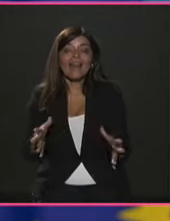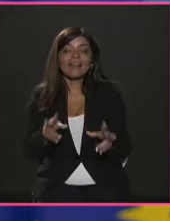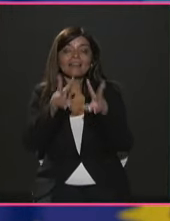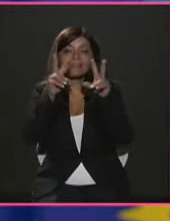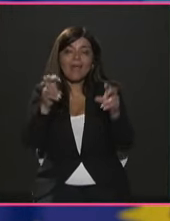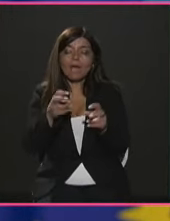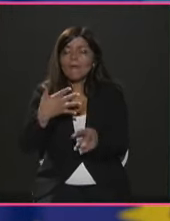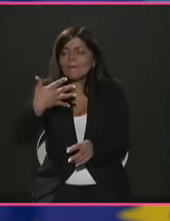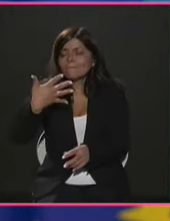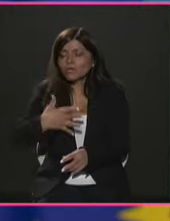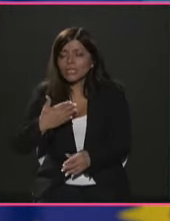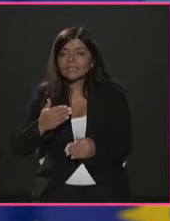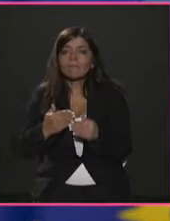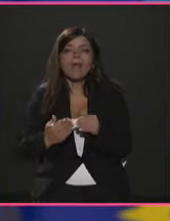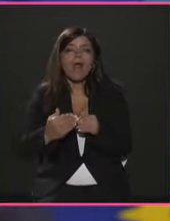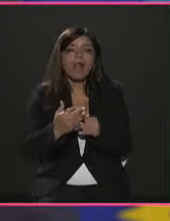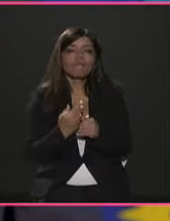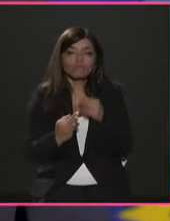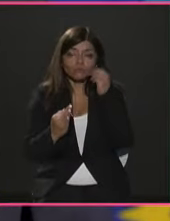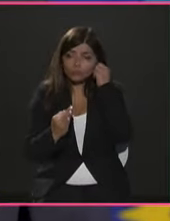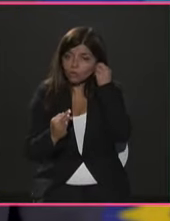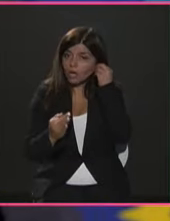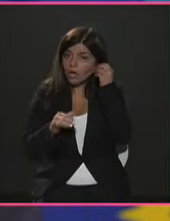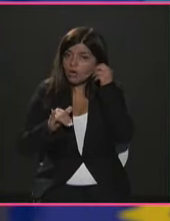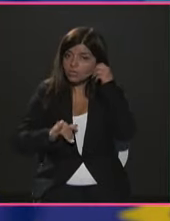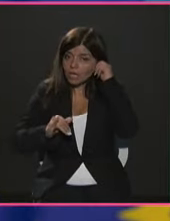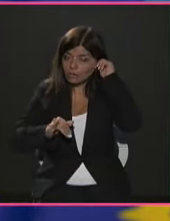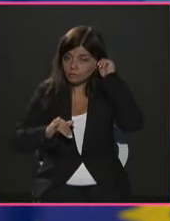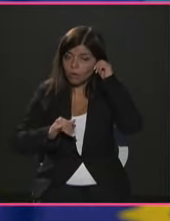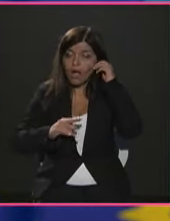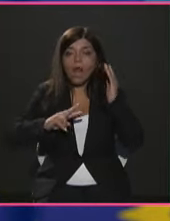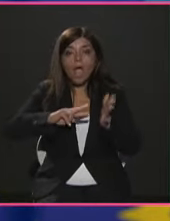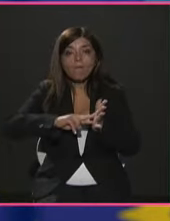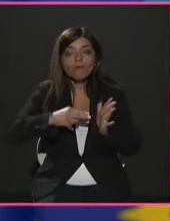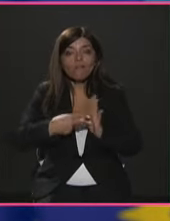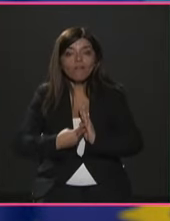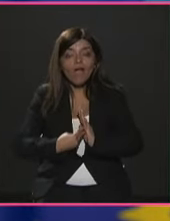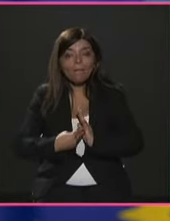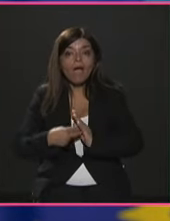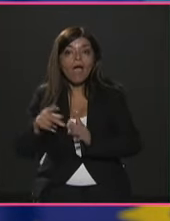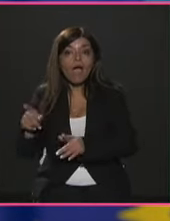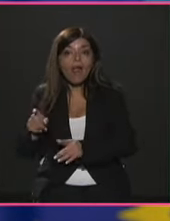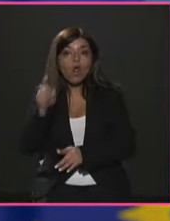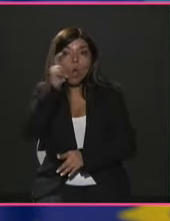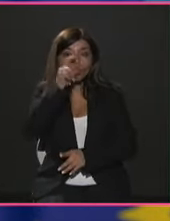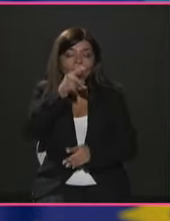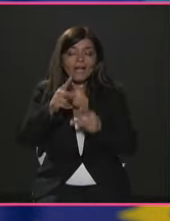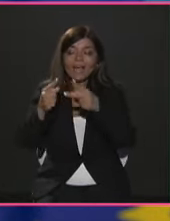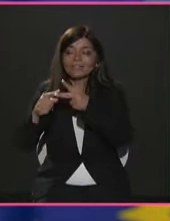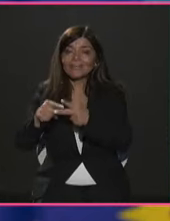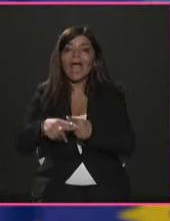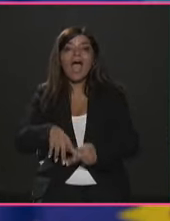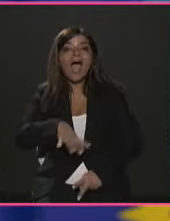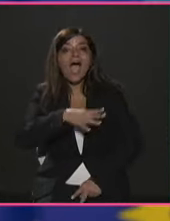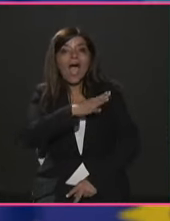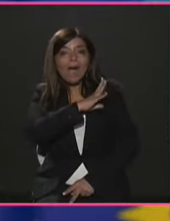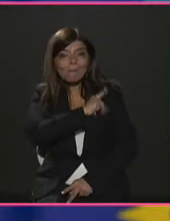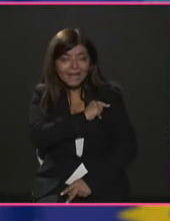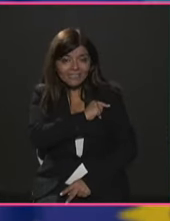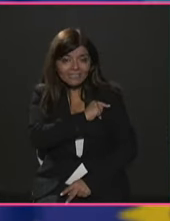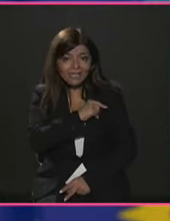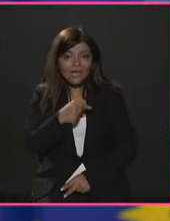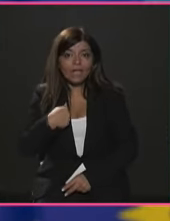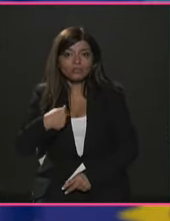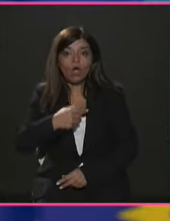definirá nuestro futuro que son los actuales conflictos en Ucrania y Palestina y ocupan la mayor parte de mi tiempo como